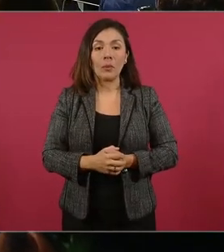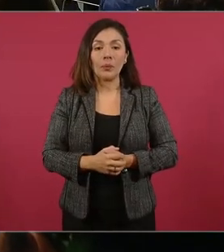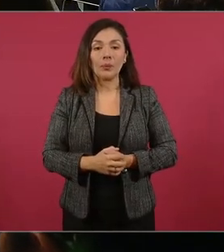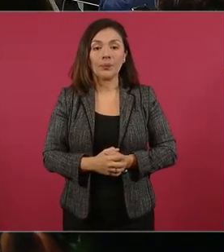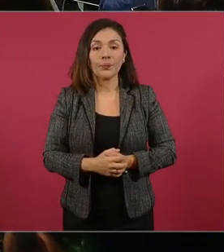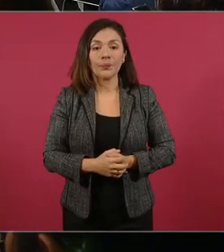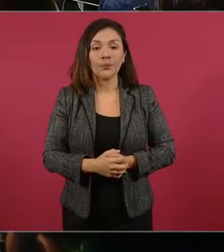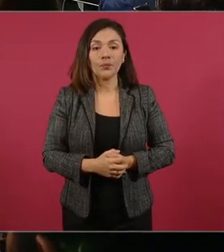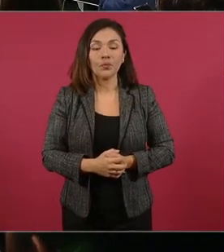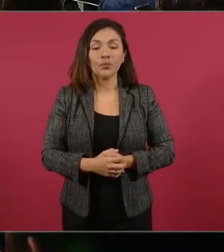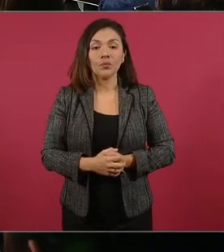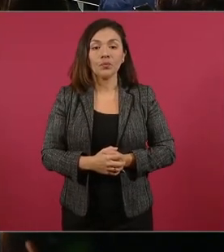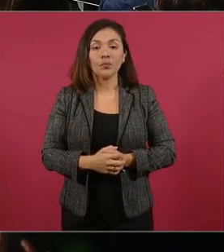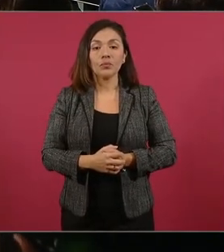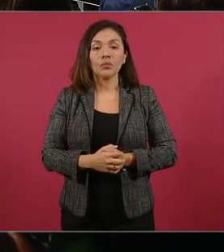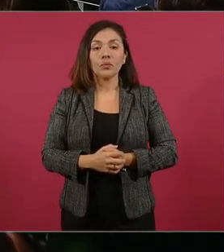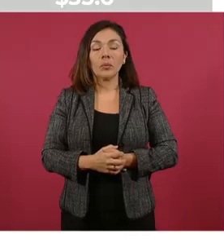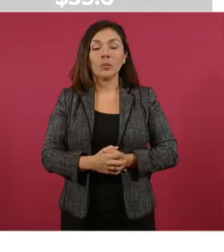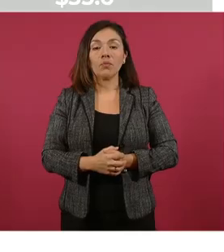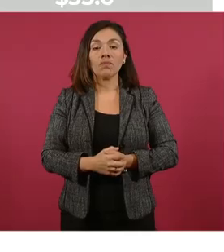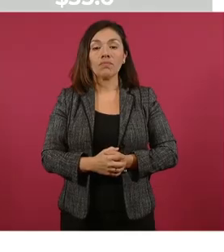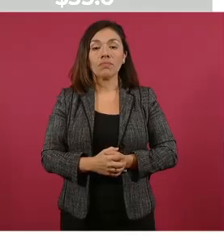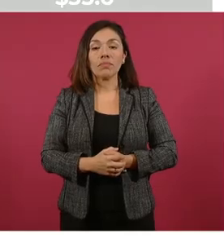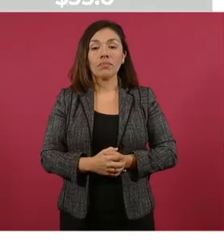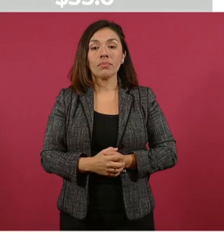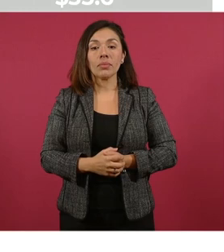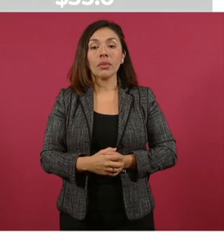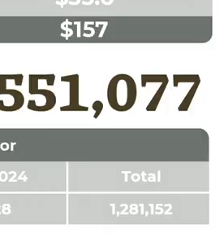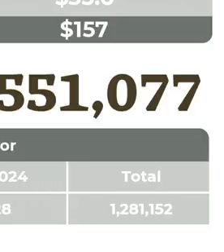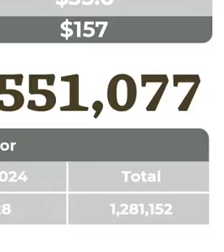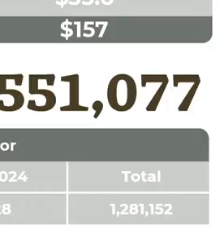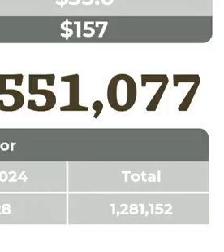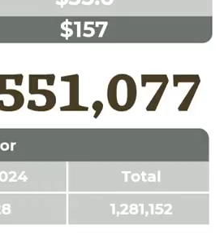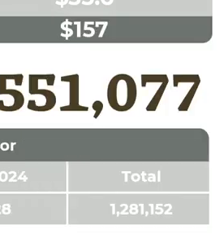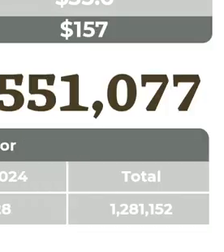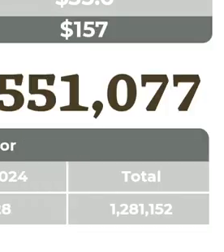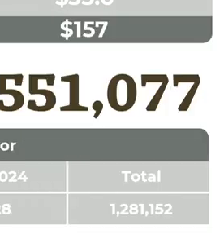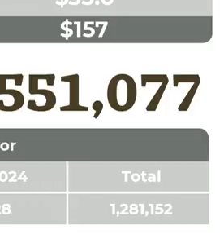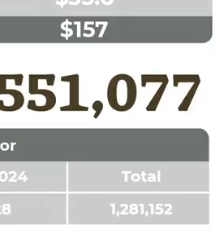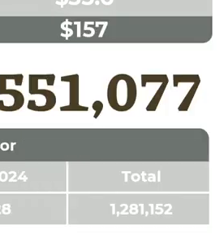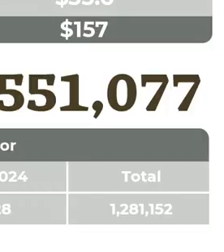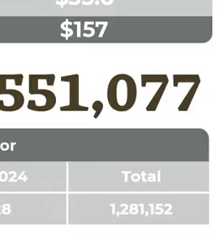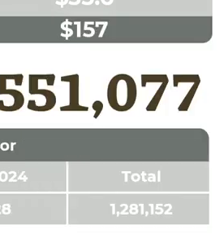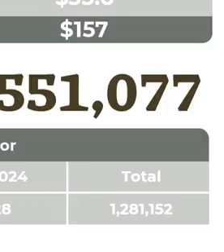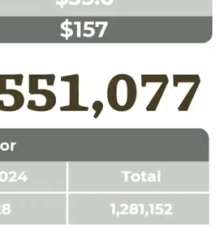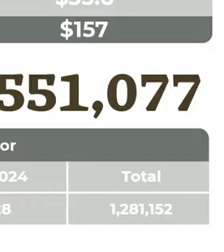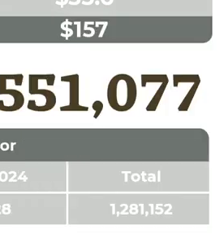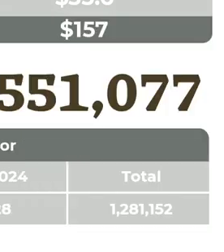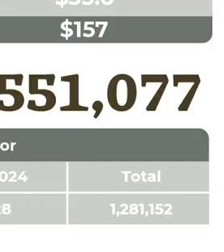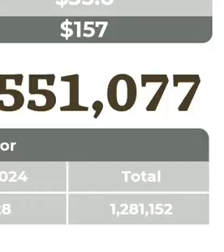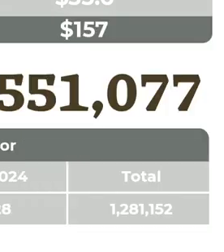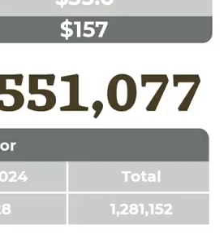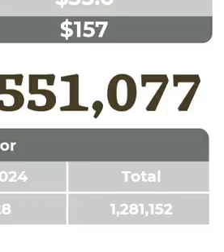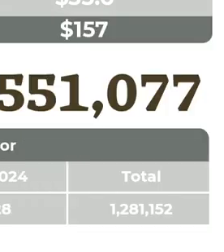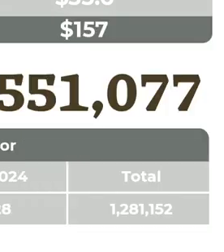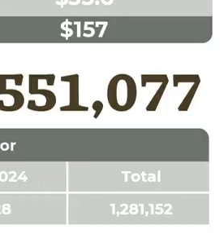Sí, del 18 al 19 la deserción es del 14%.